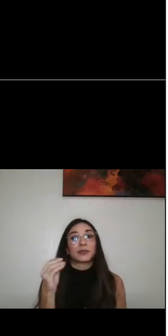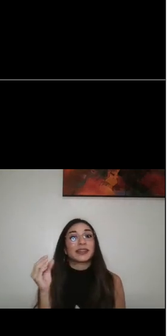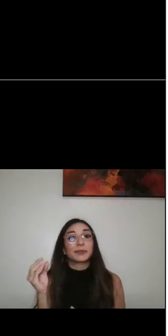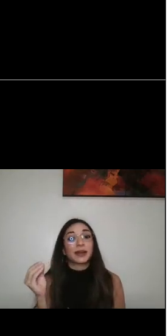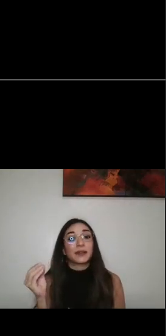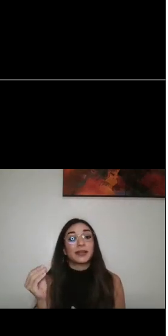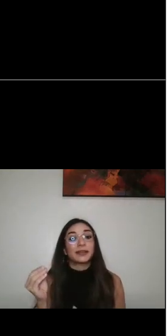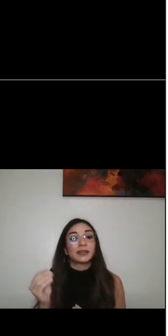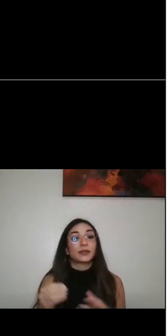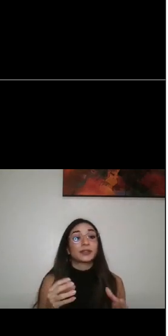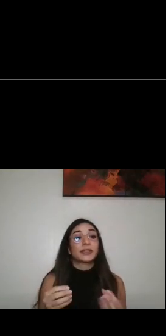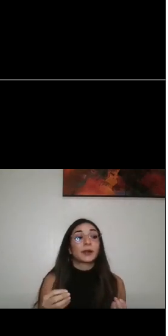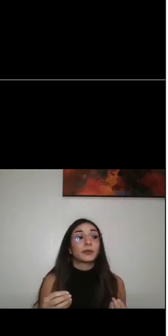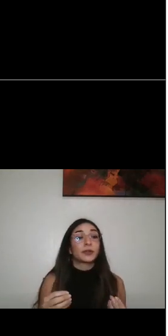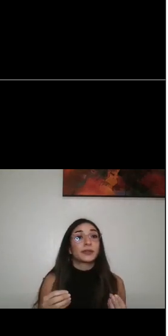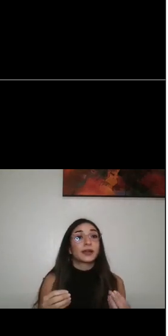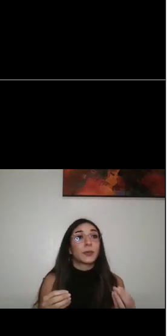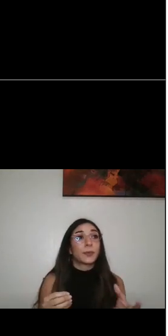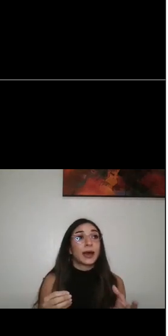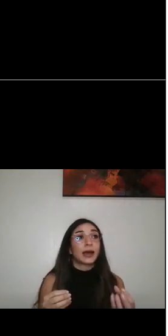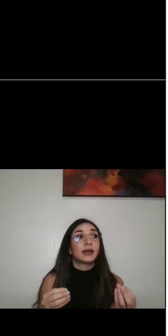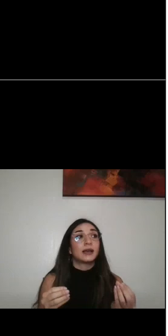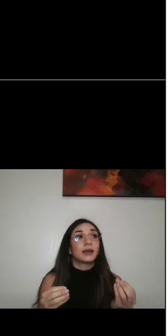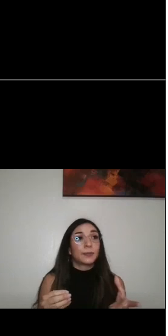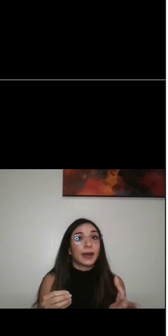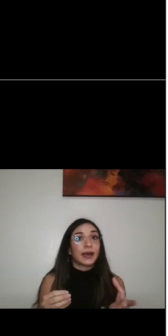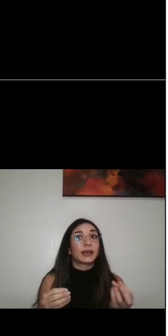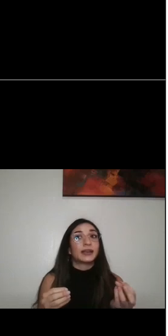formar ya las palabritas, entonces si el balbuceo empieza como pa,